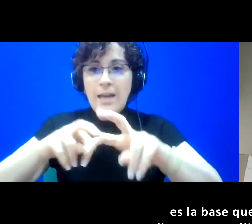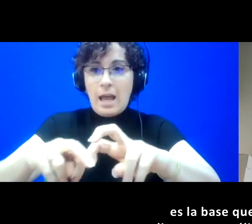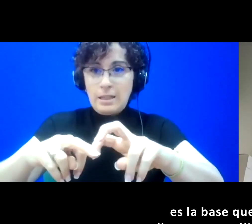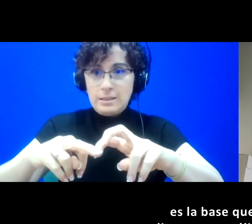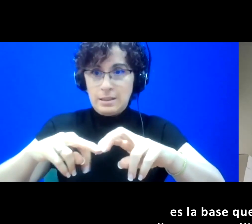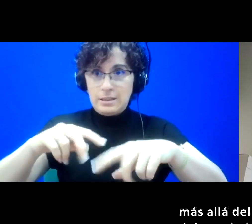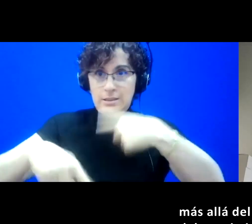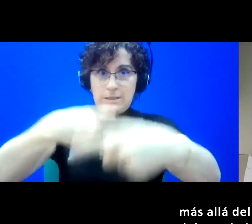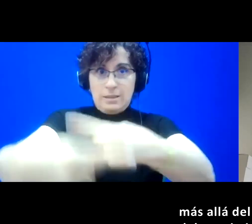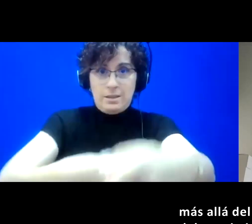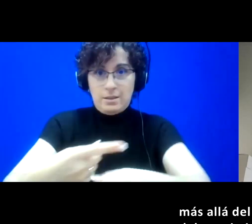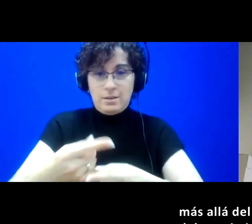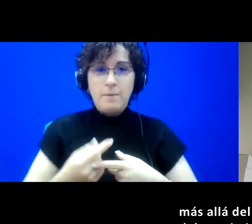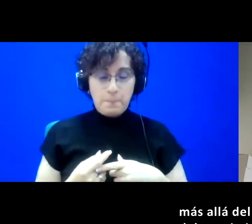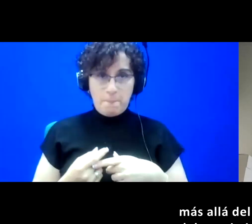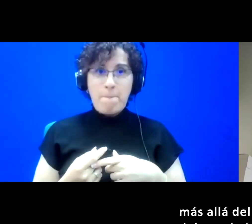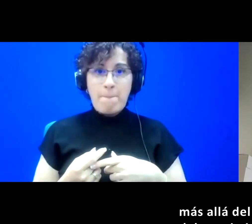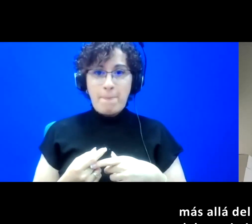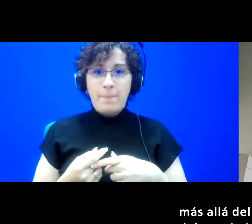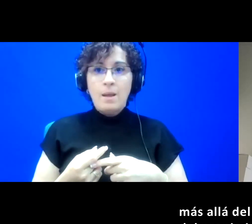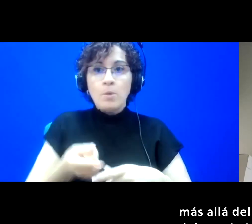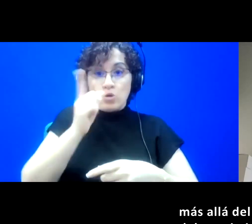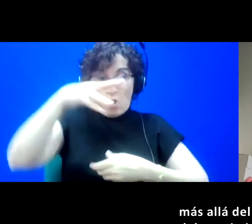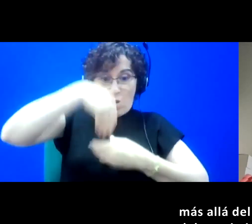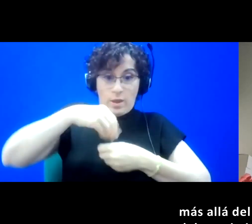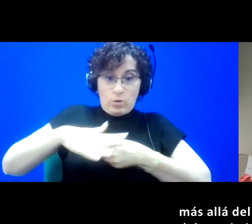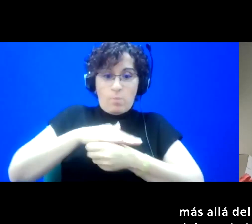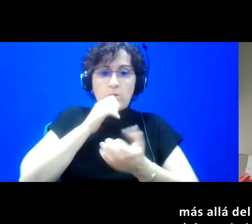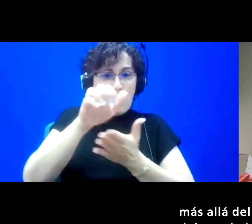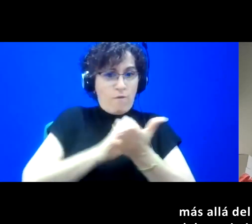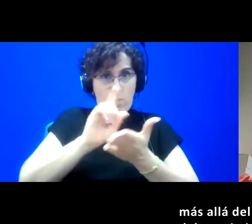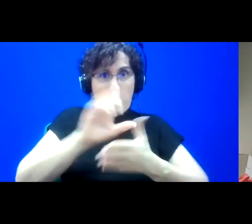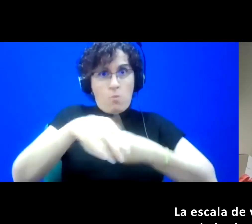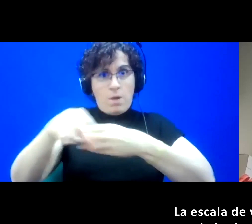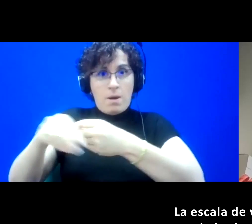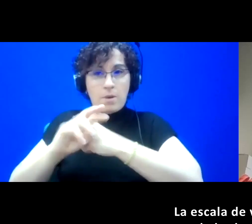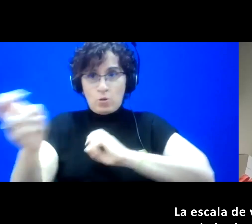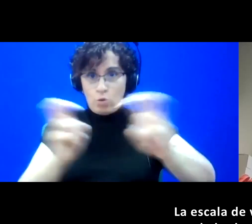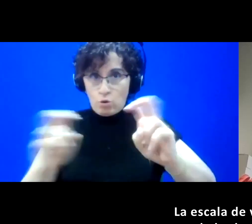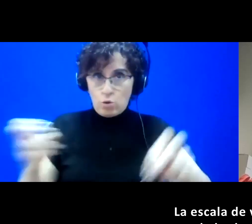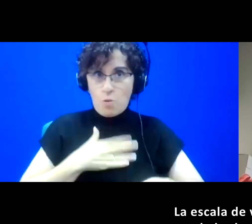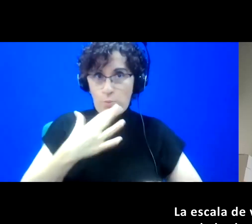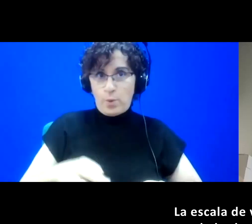posteriores, más allá del ámbito del propio informe. Bien, la